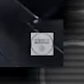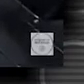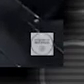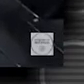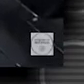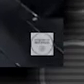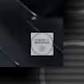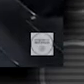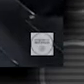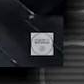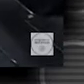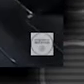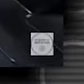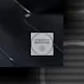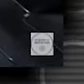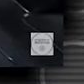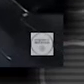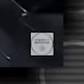Permanezcan sentados, por favor.